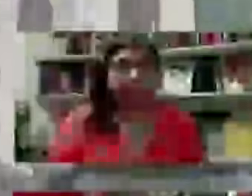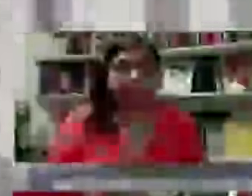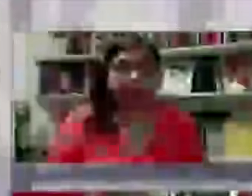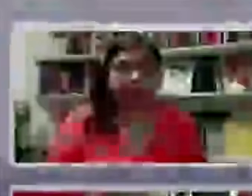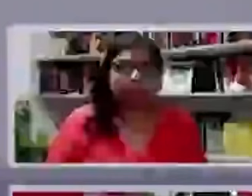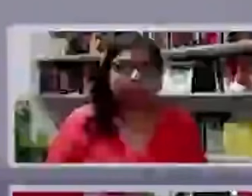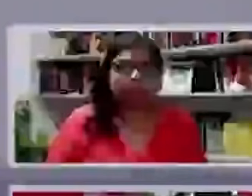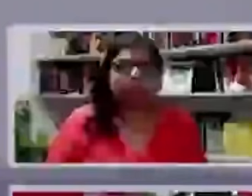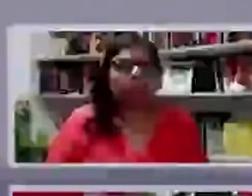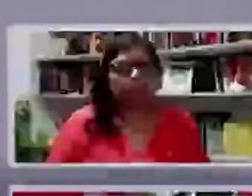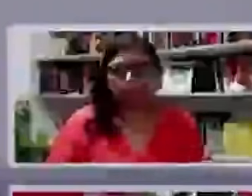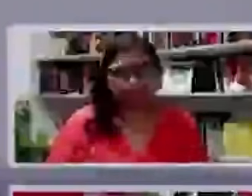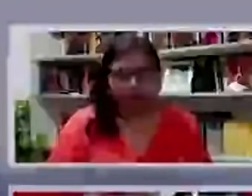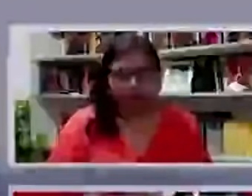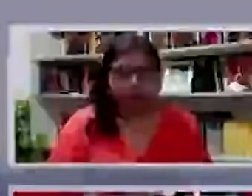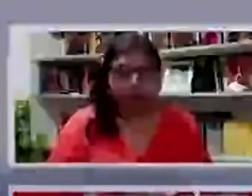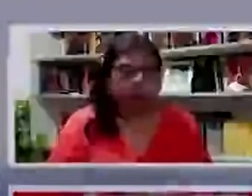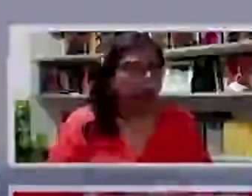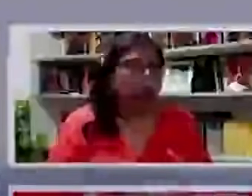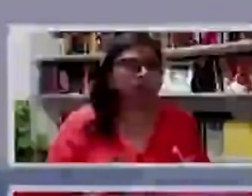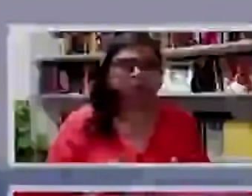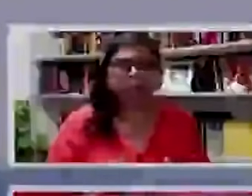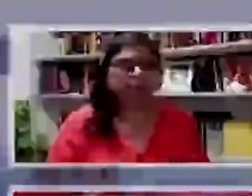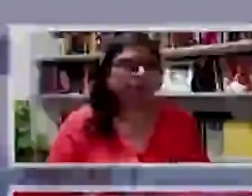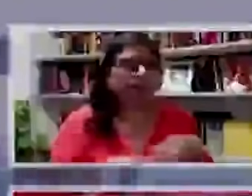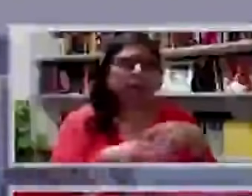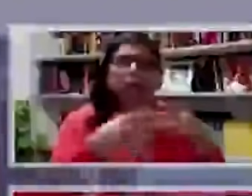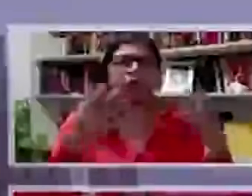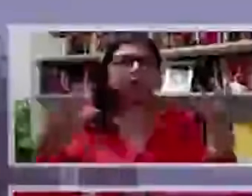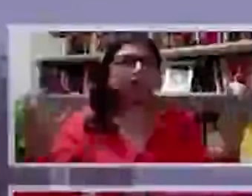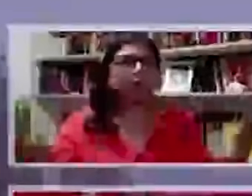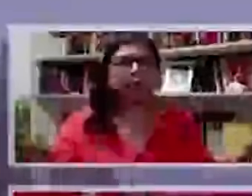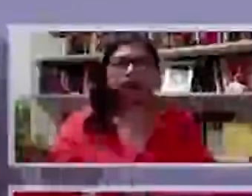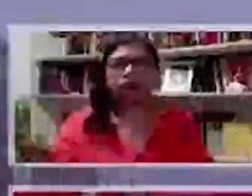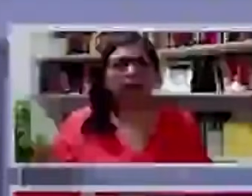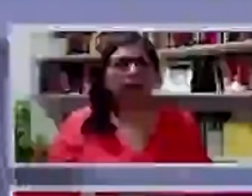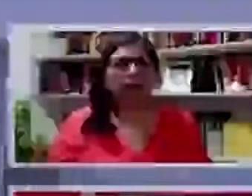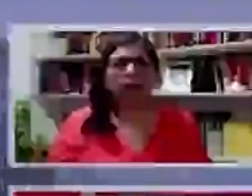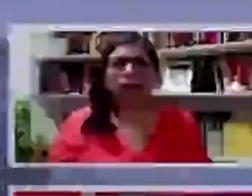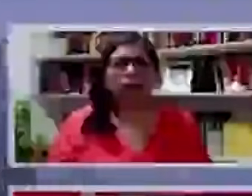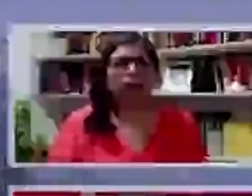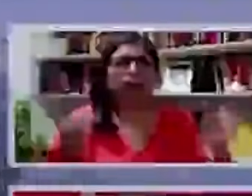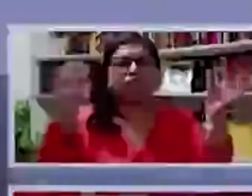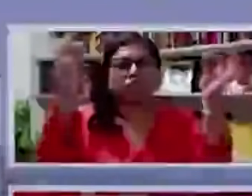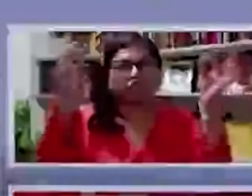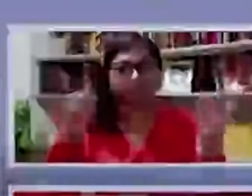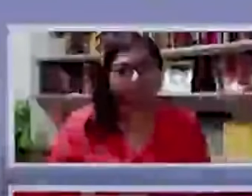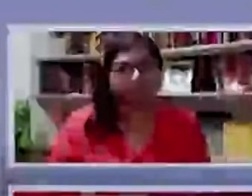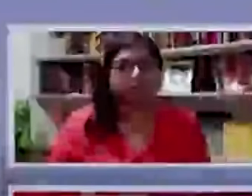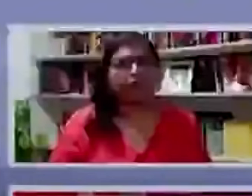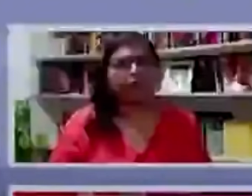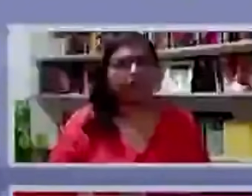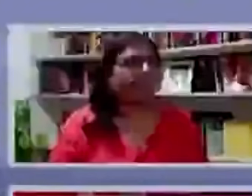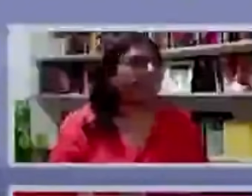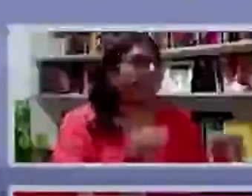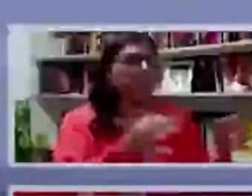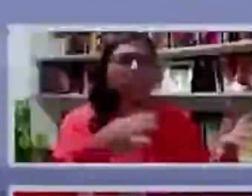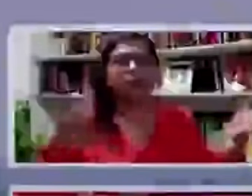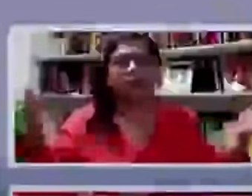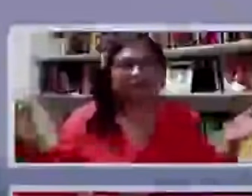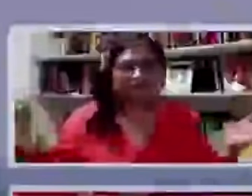Muy buenos días. Buenos días, estimado señor Salcedo. Muchas gracias por llamarme